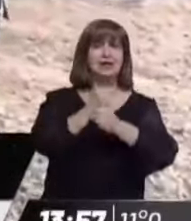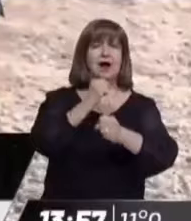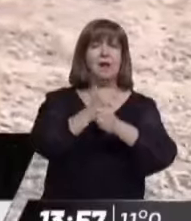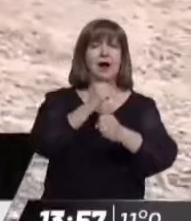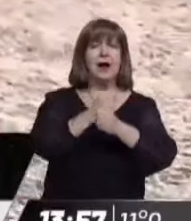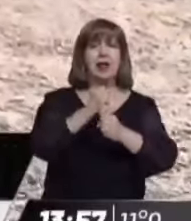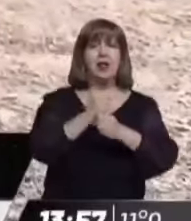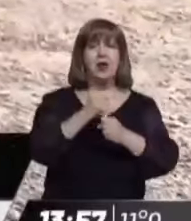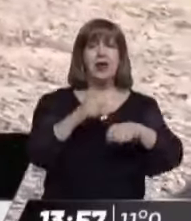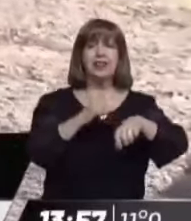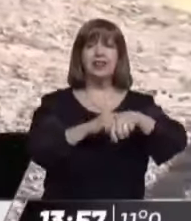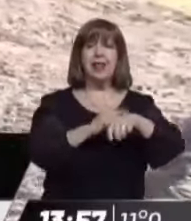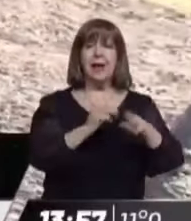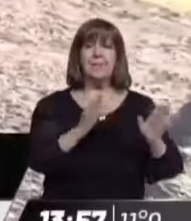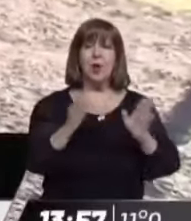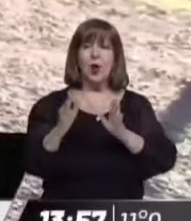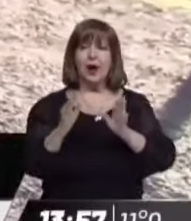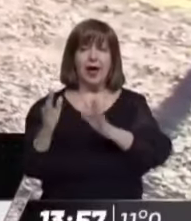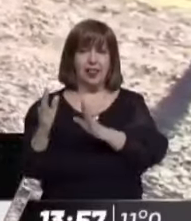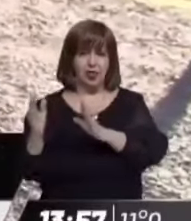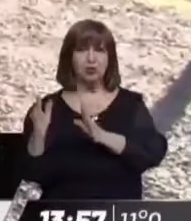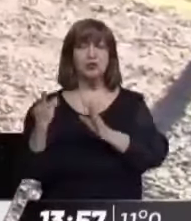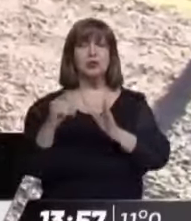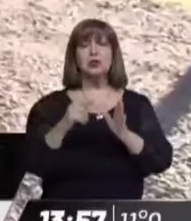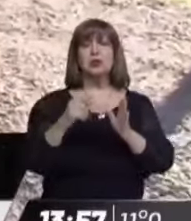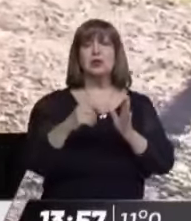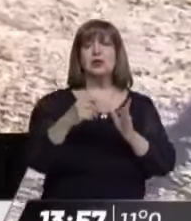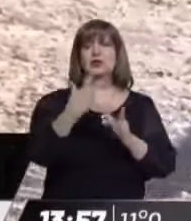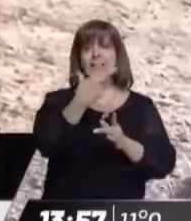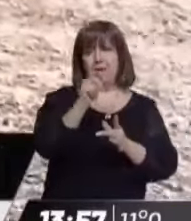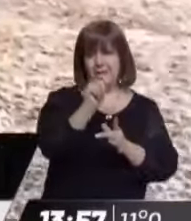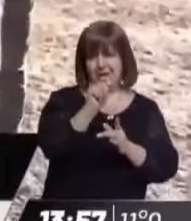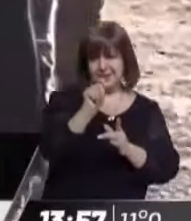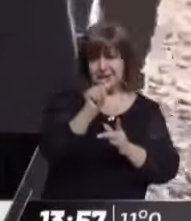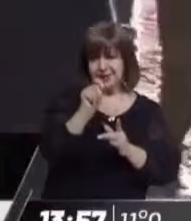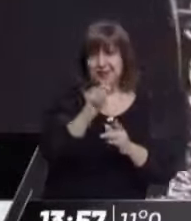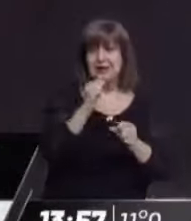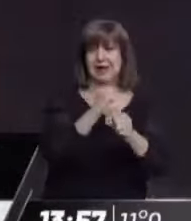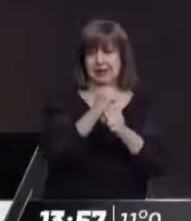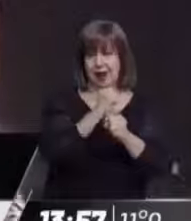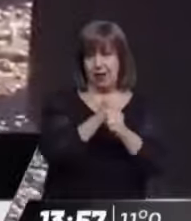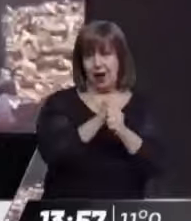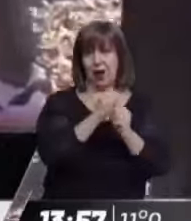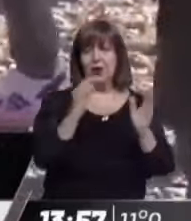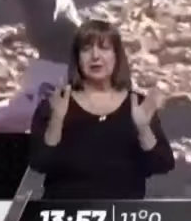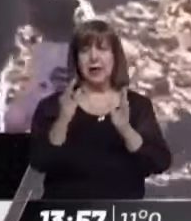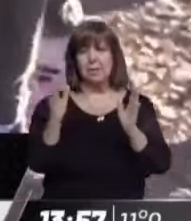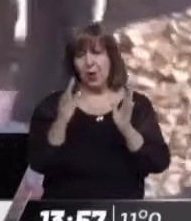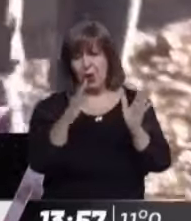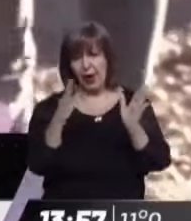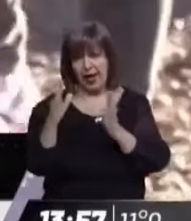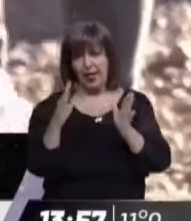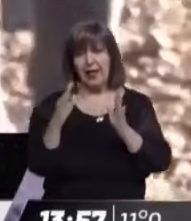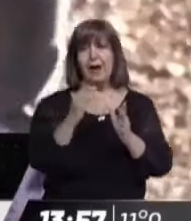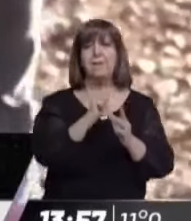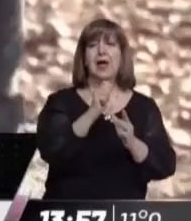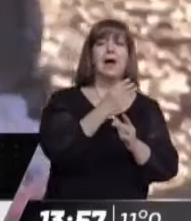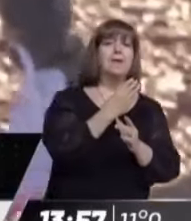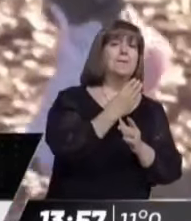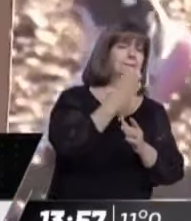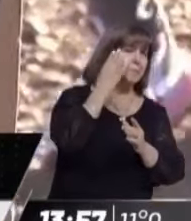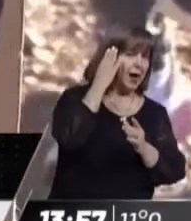temporarios que que han estado registrados en blanco con un mínimo de 3 meses en la temporada que va de marzo